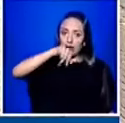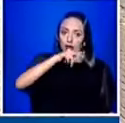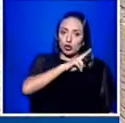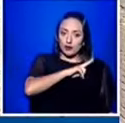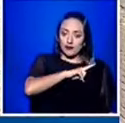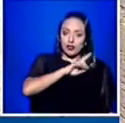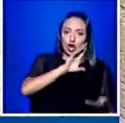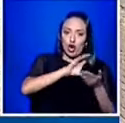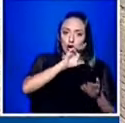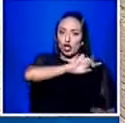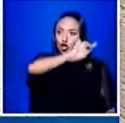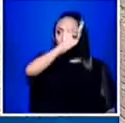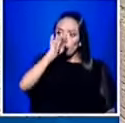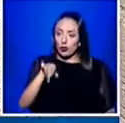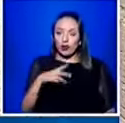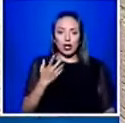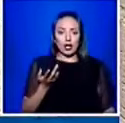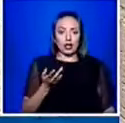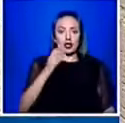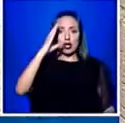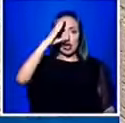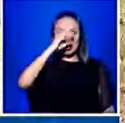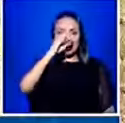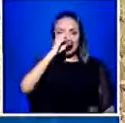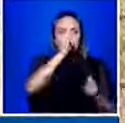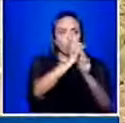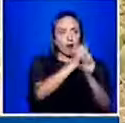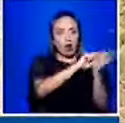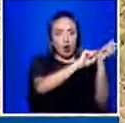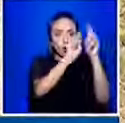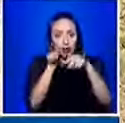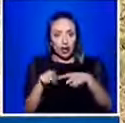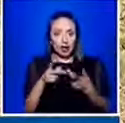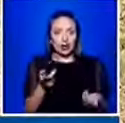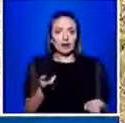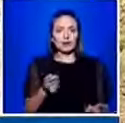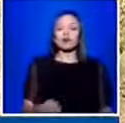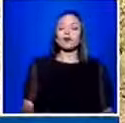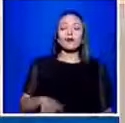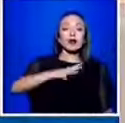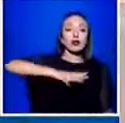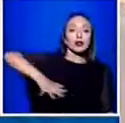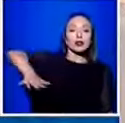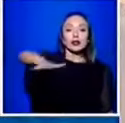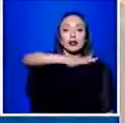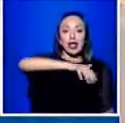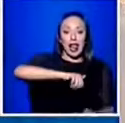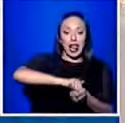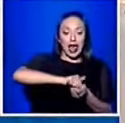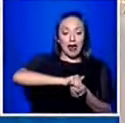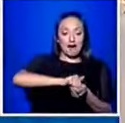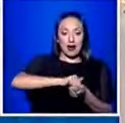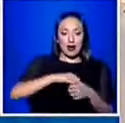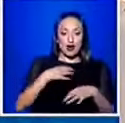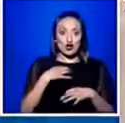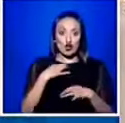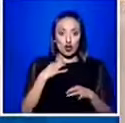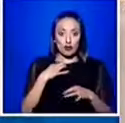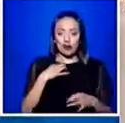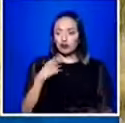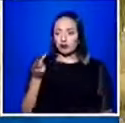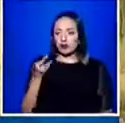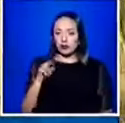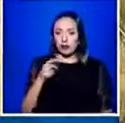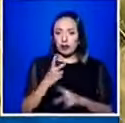los colegios, gente que viene de noche de los trabajos. Este espacio donde quedan las lavanderías es otro punto inseguro según los